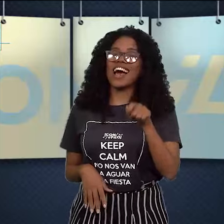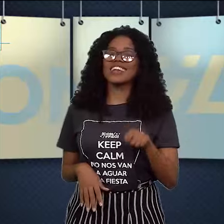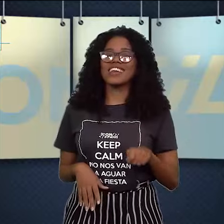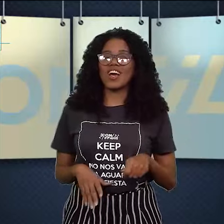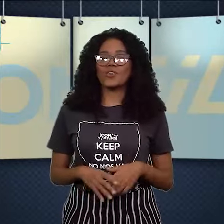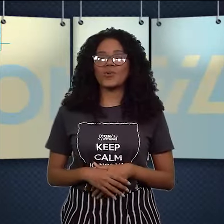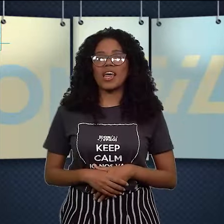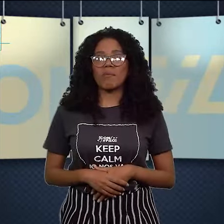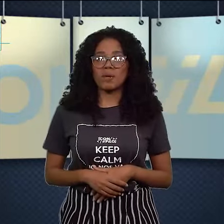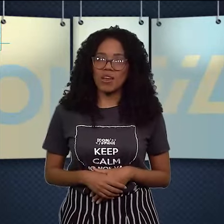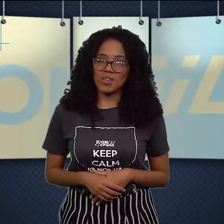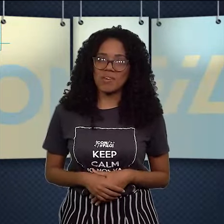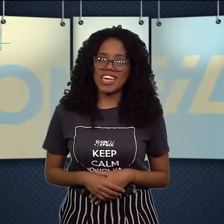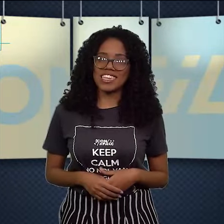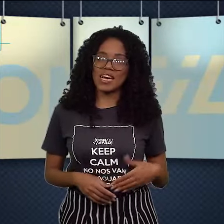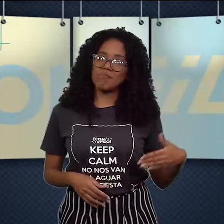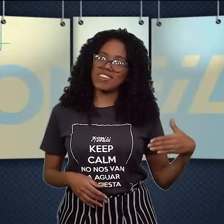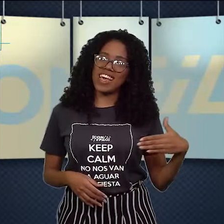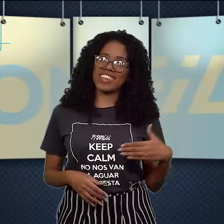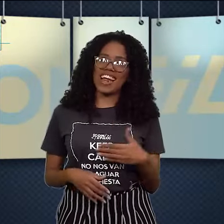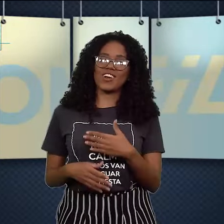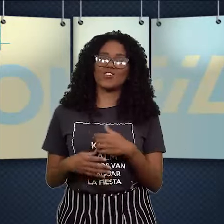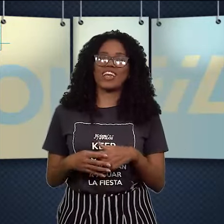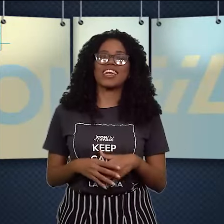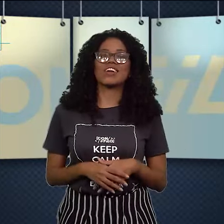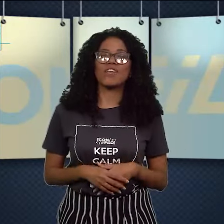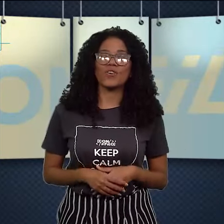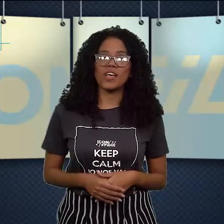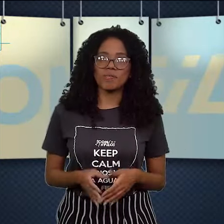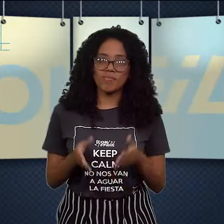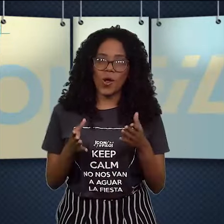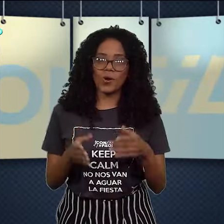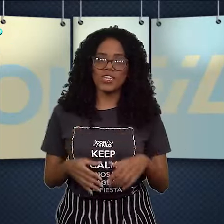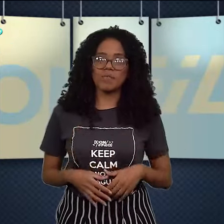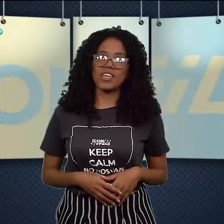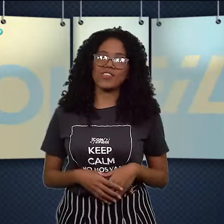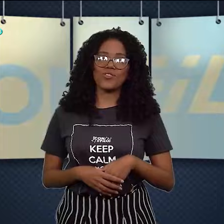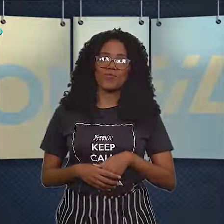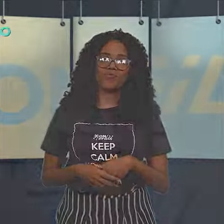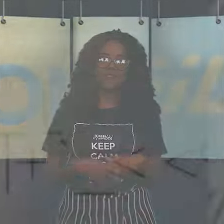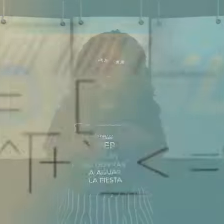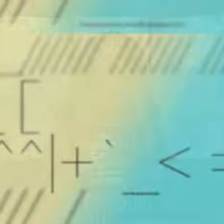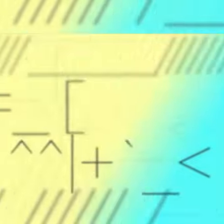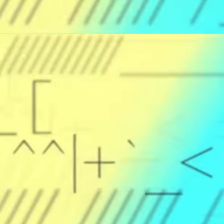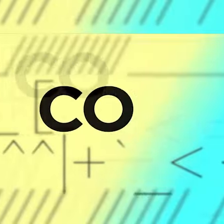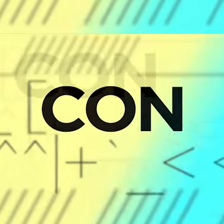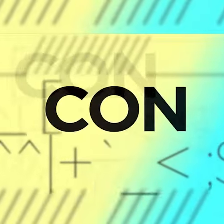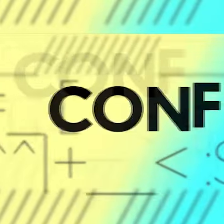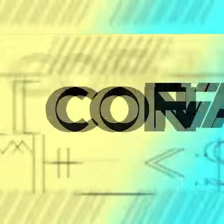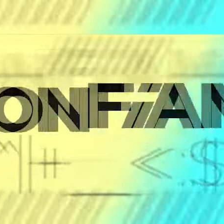Vamos a rasgar la costura de la manipulación mediática y adentrarnos en la arista filosa de los acontecimientos.